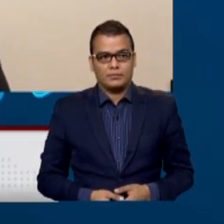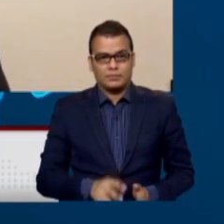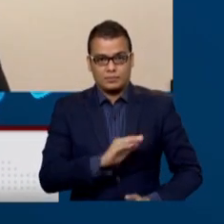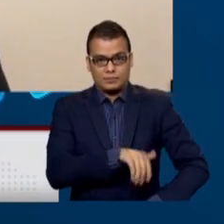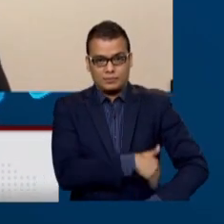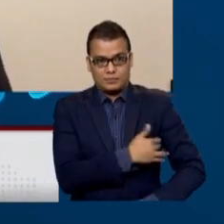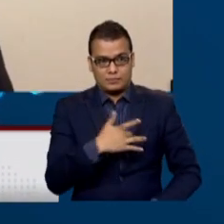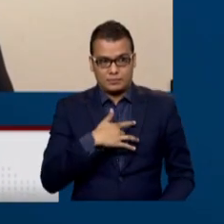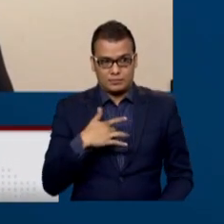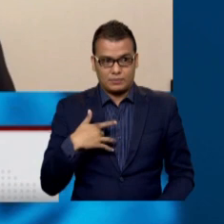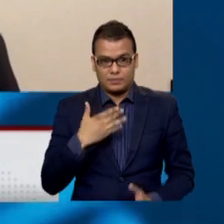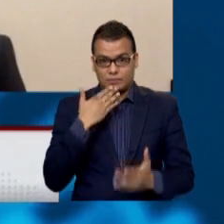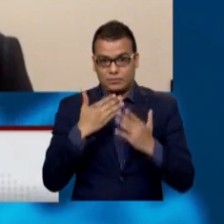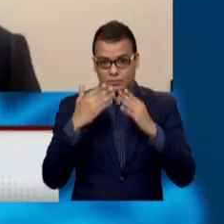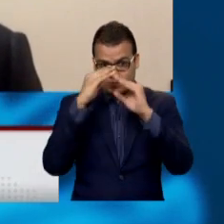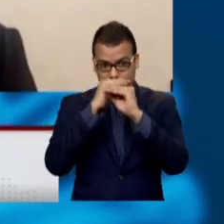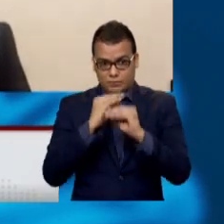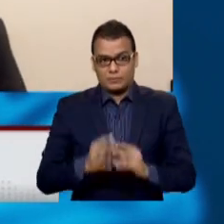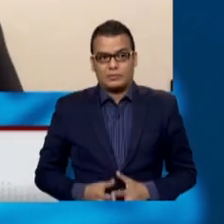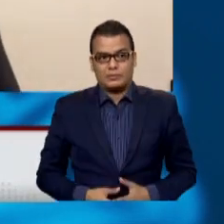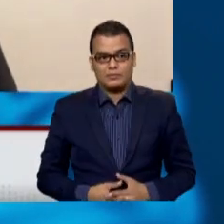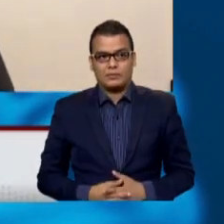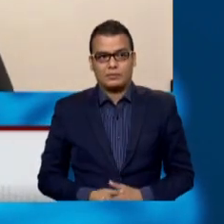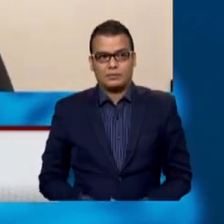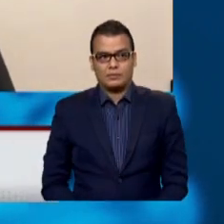Ministro, buenas noches.